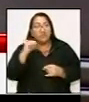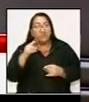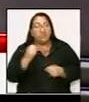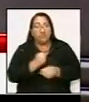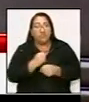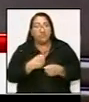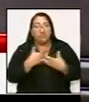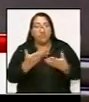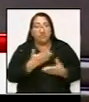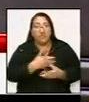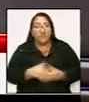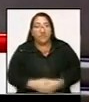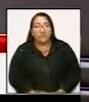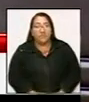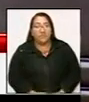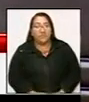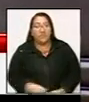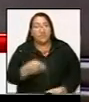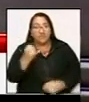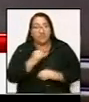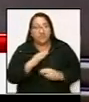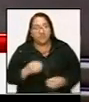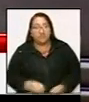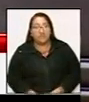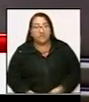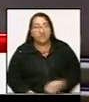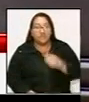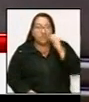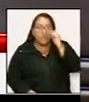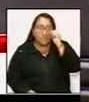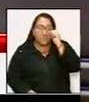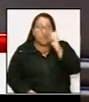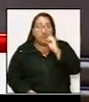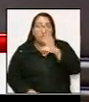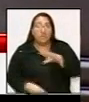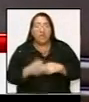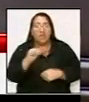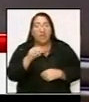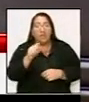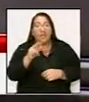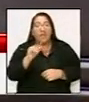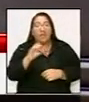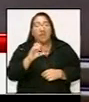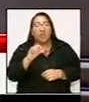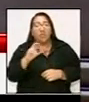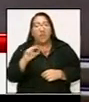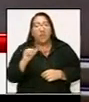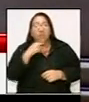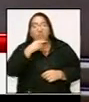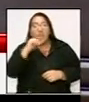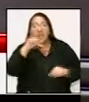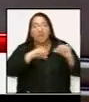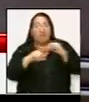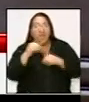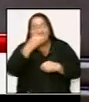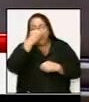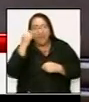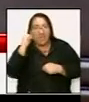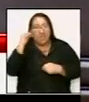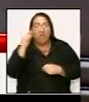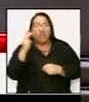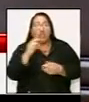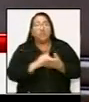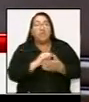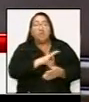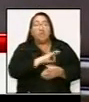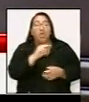ideologías, presidente. Para terminar, quiero citar a Marie Curie, una química francesa ganadora de